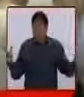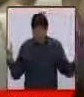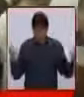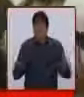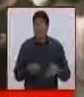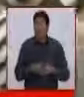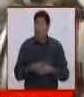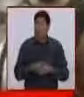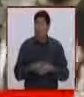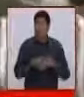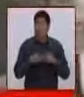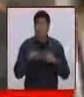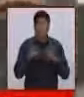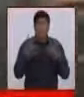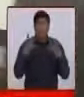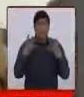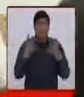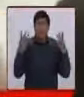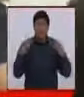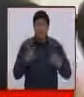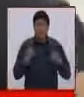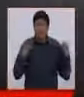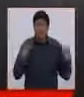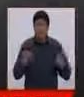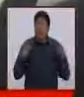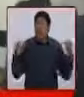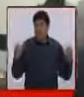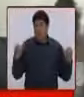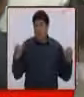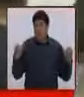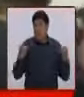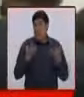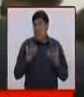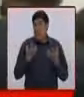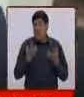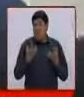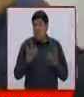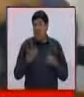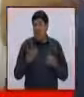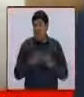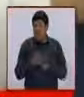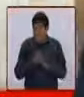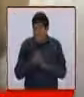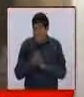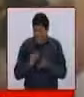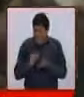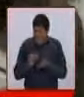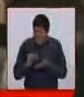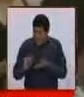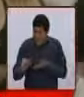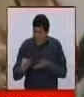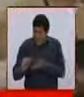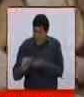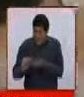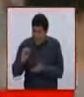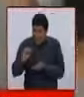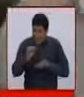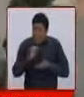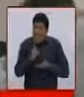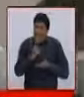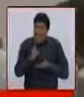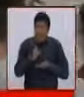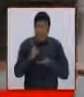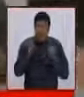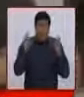larga por los jóvenes en su mayoría quienes apostaron por esta aplicación hemos conversado